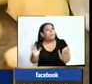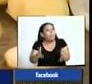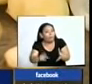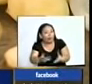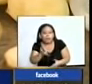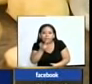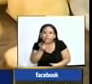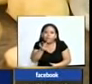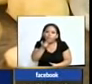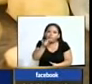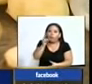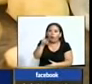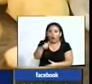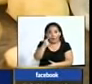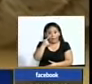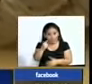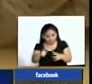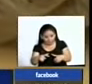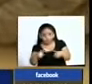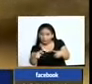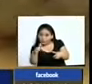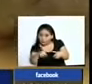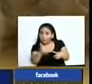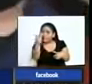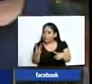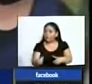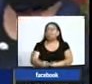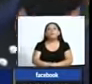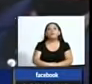los platillos que conoceremos este día.